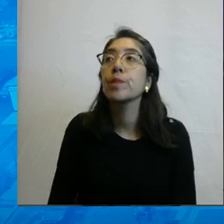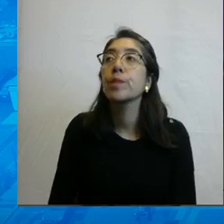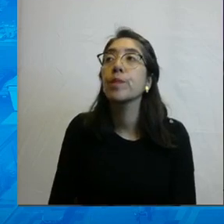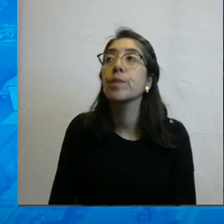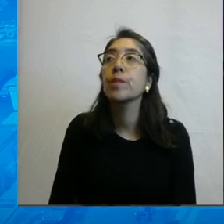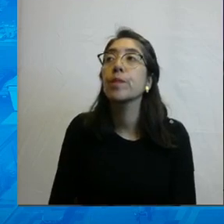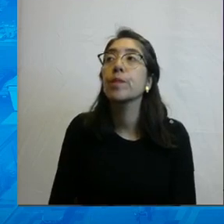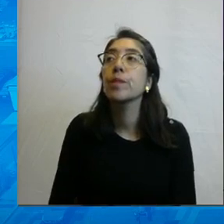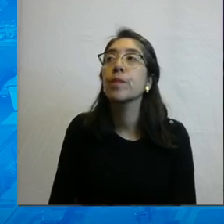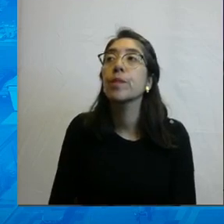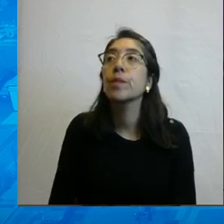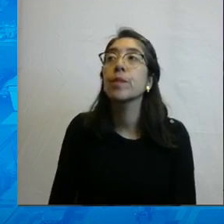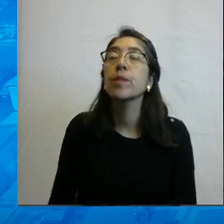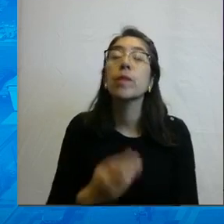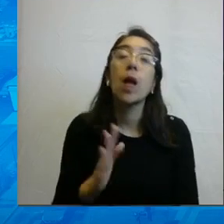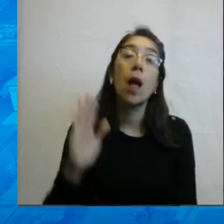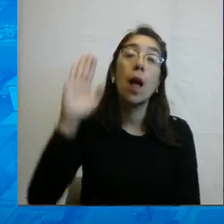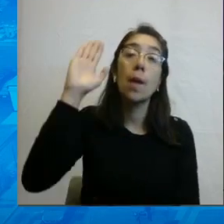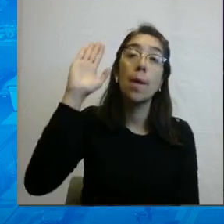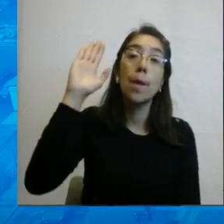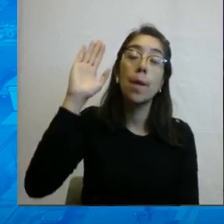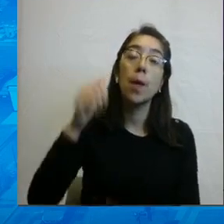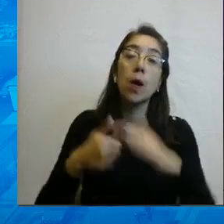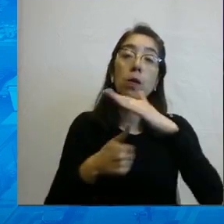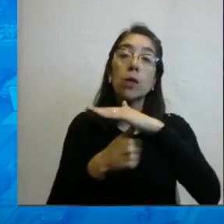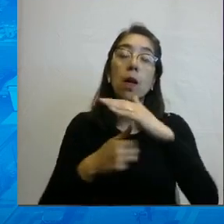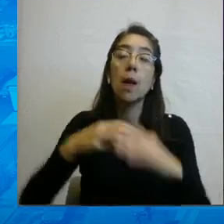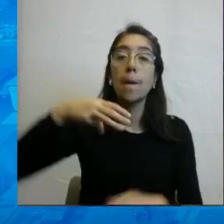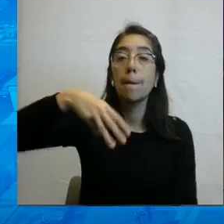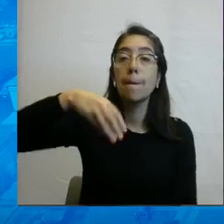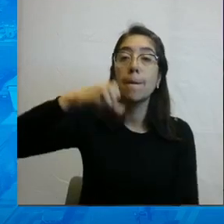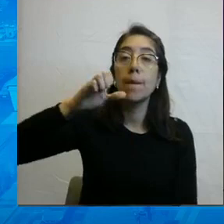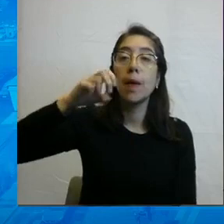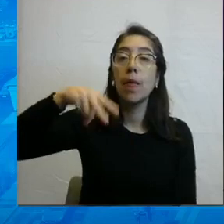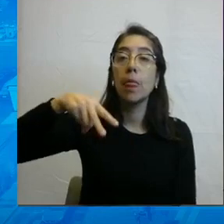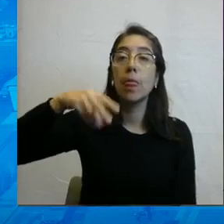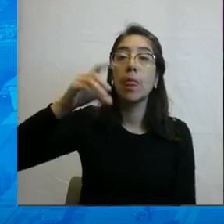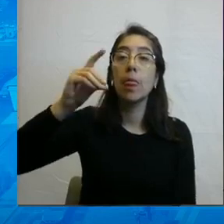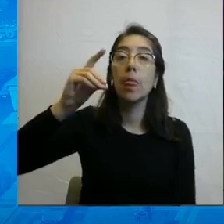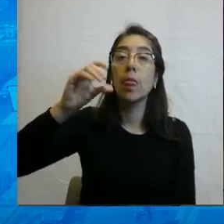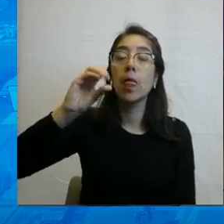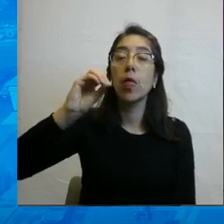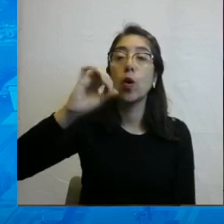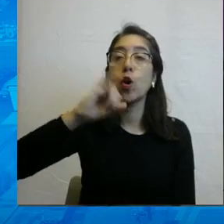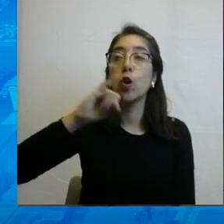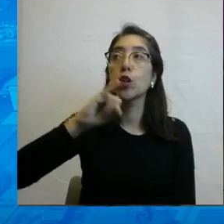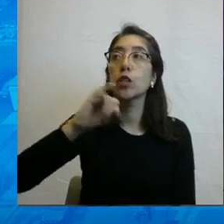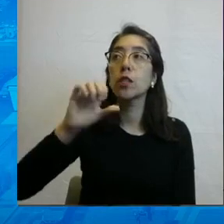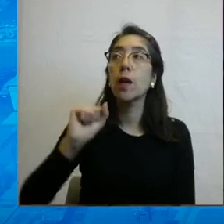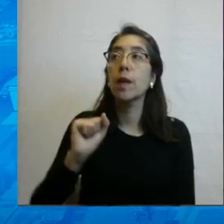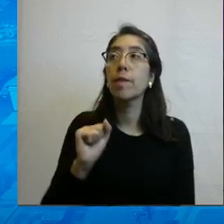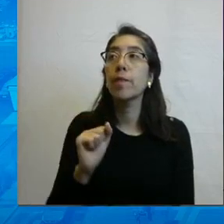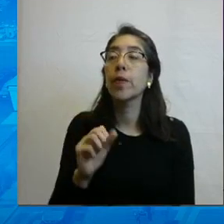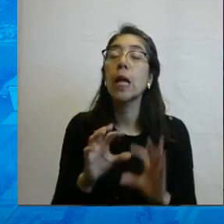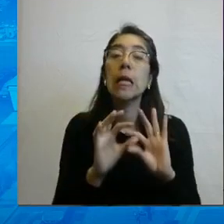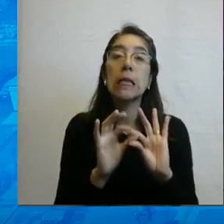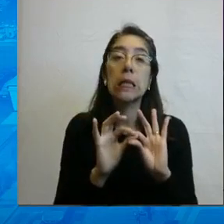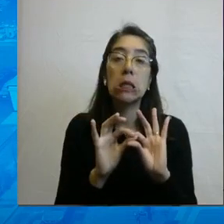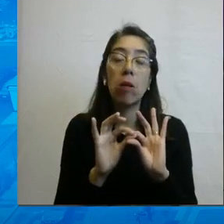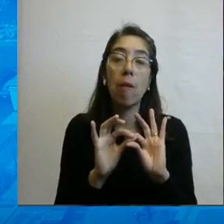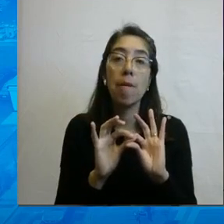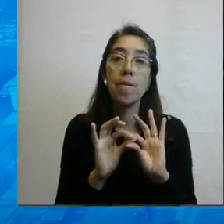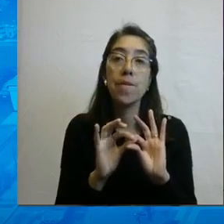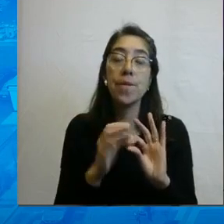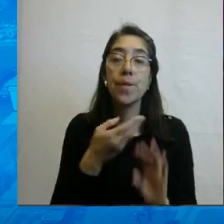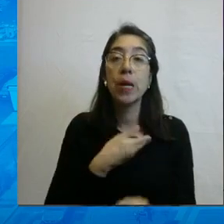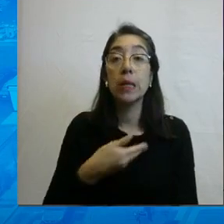Va a tomar la palabra concejal Mendoza, luego concejal Domínguez. Gracias, presidente. Ya que mencionó